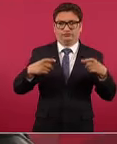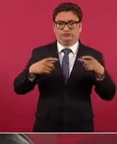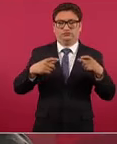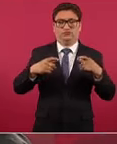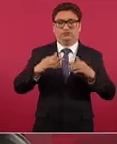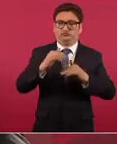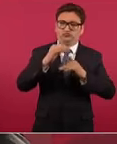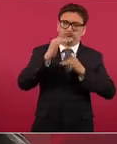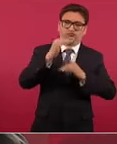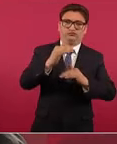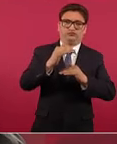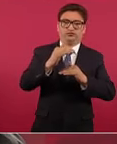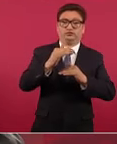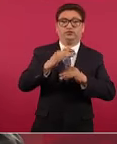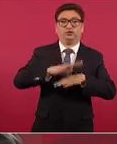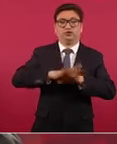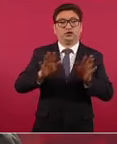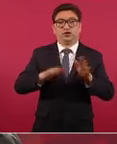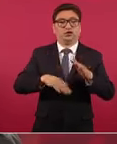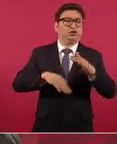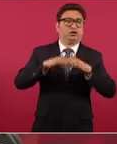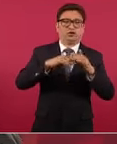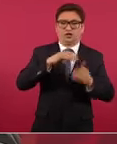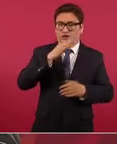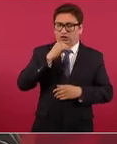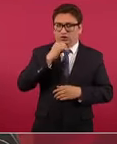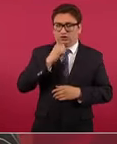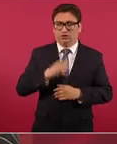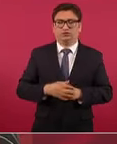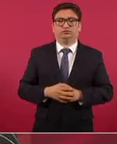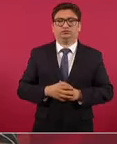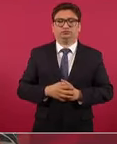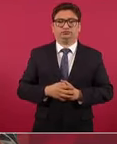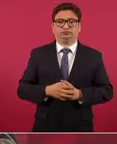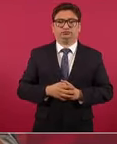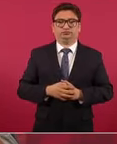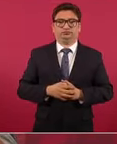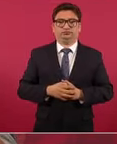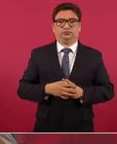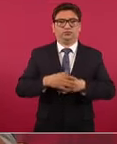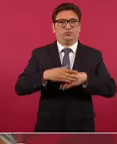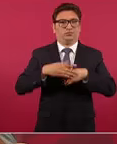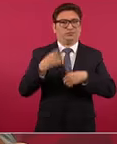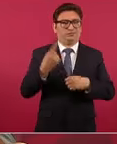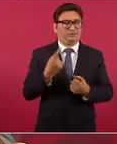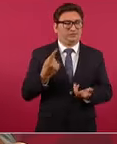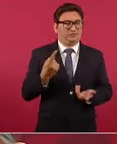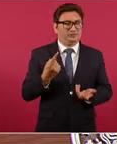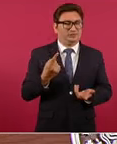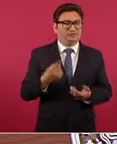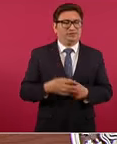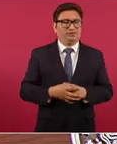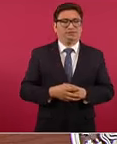y ya no pudo crecer más por qué